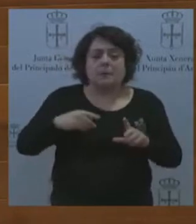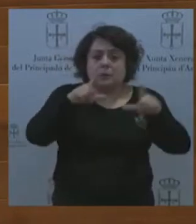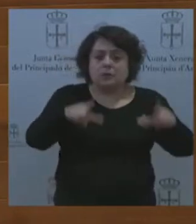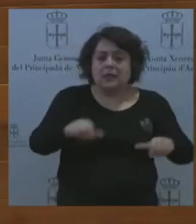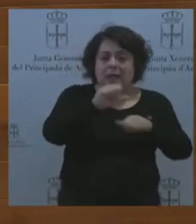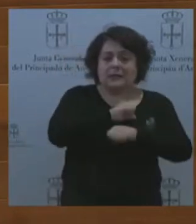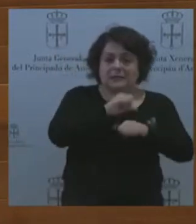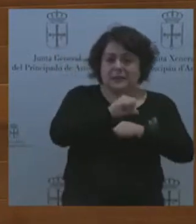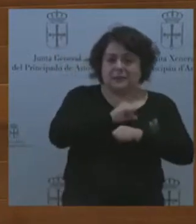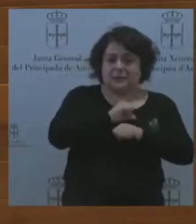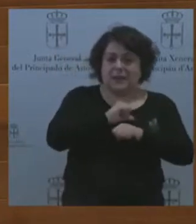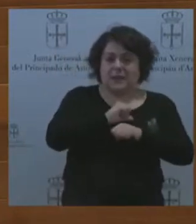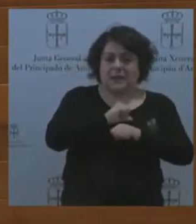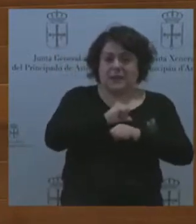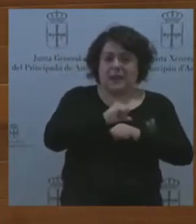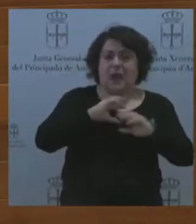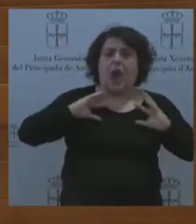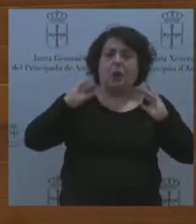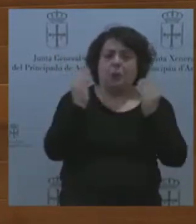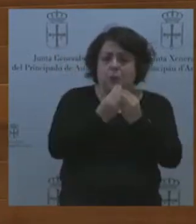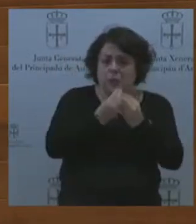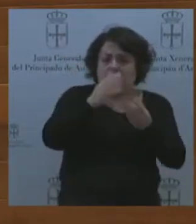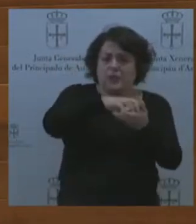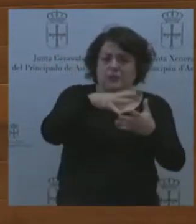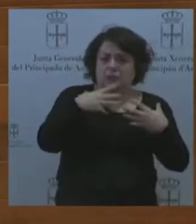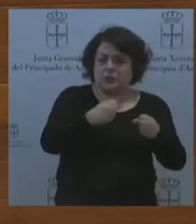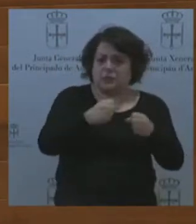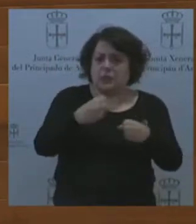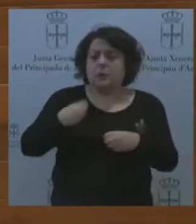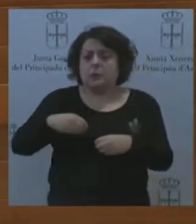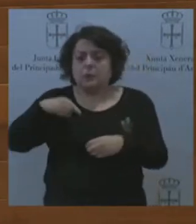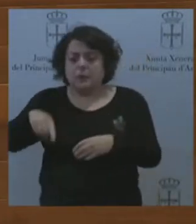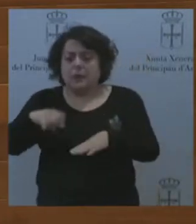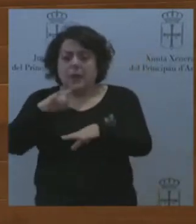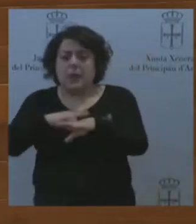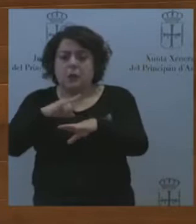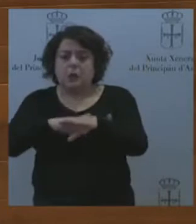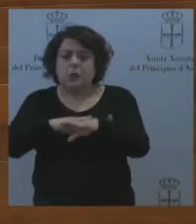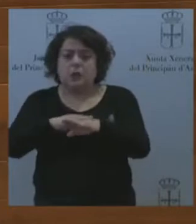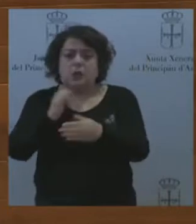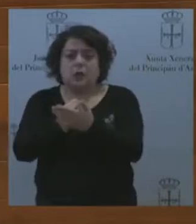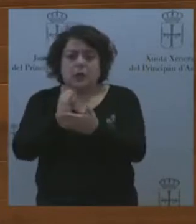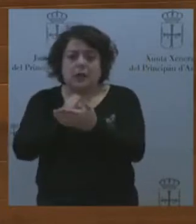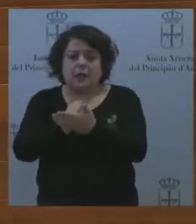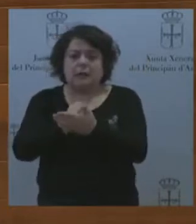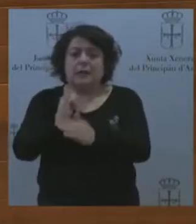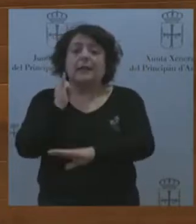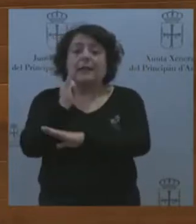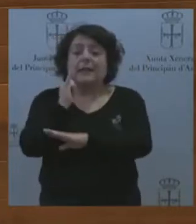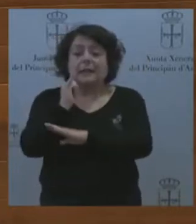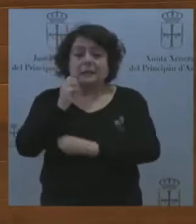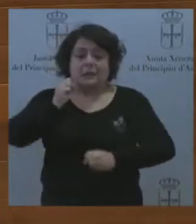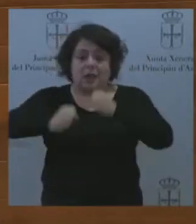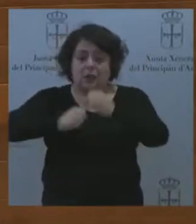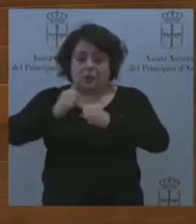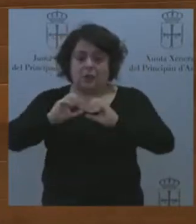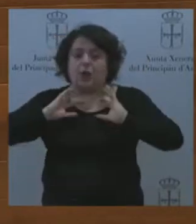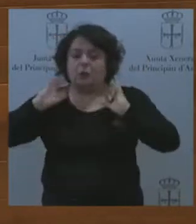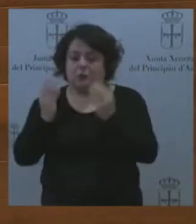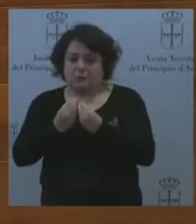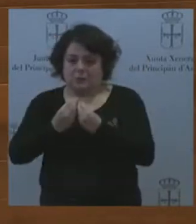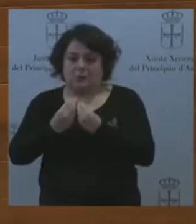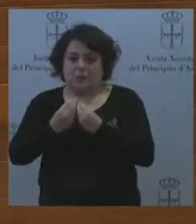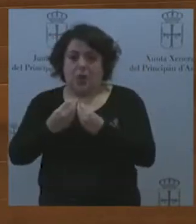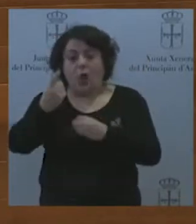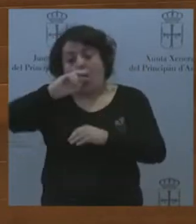centros de salud, se encontraban este lunes las aulas del IES de la Corredoria, otra de nuestras propuestas, cuyos profesores y